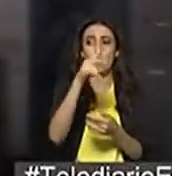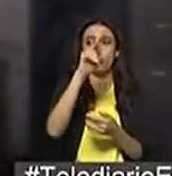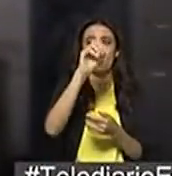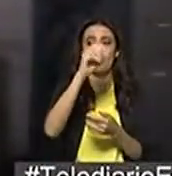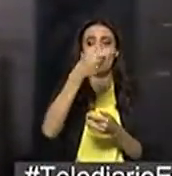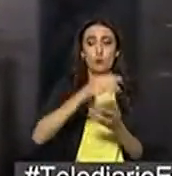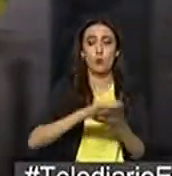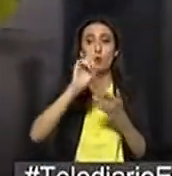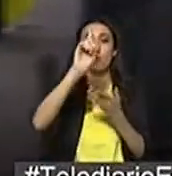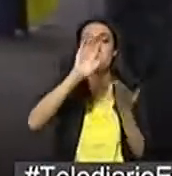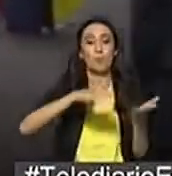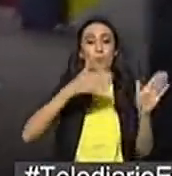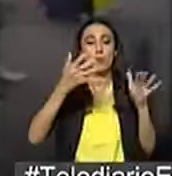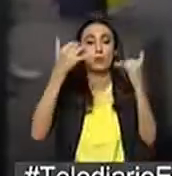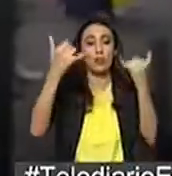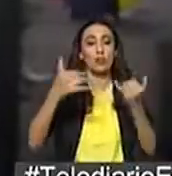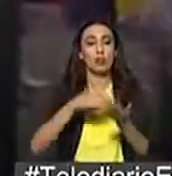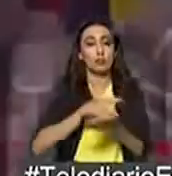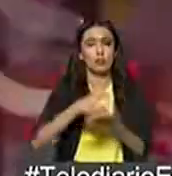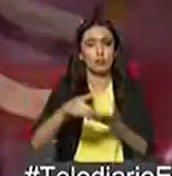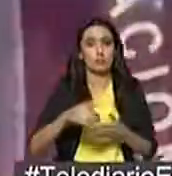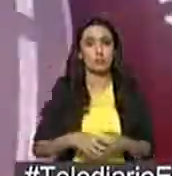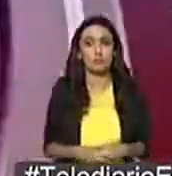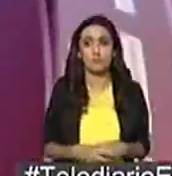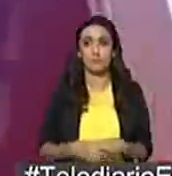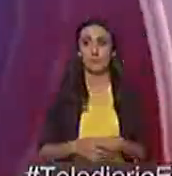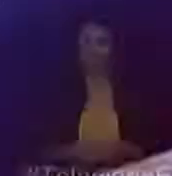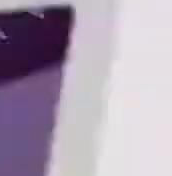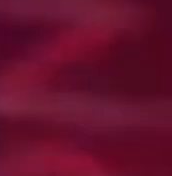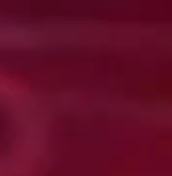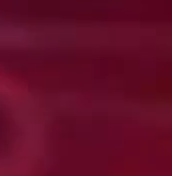fallecido a causa de las manifestaciones.